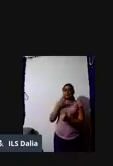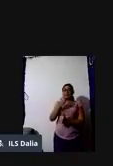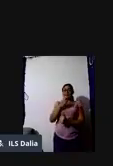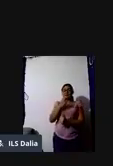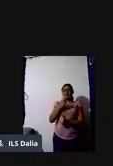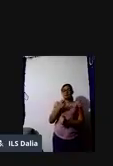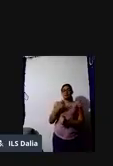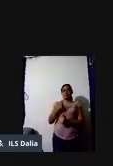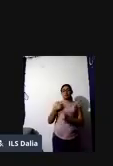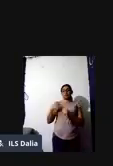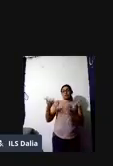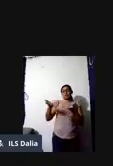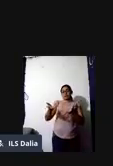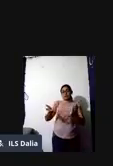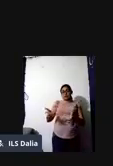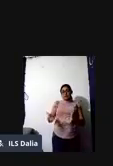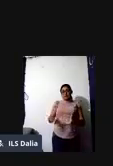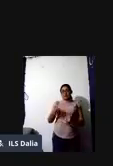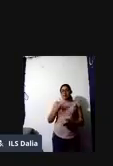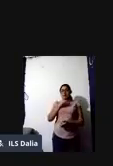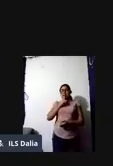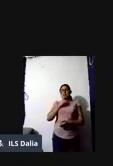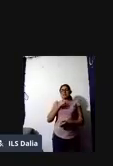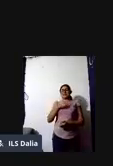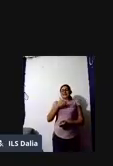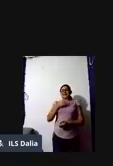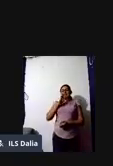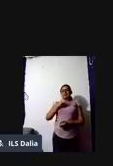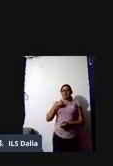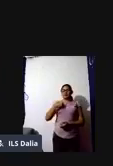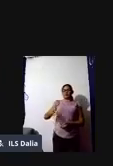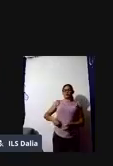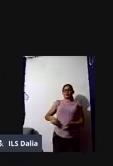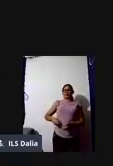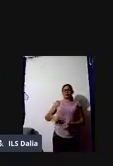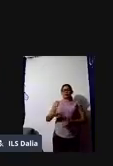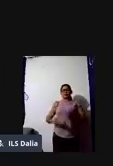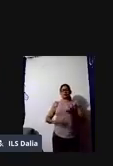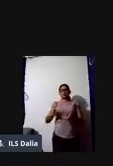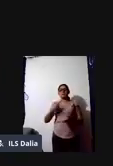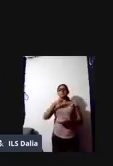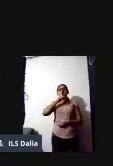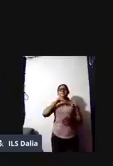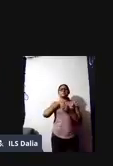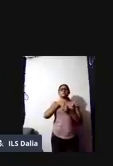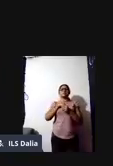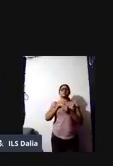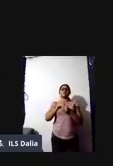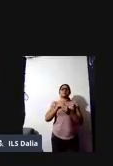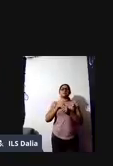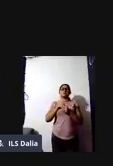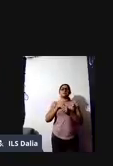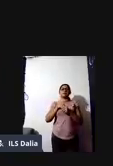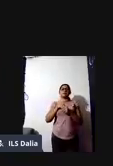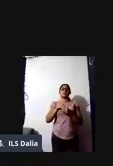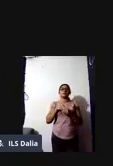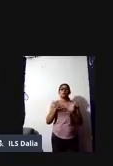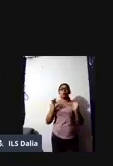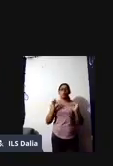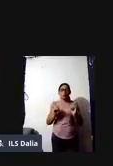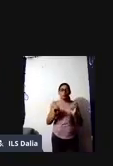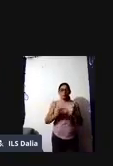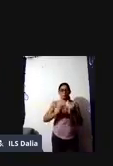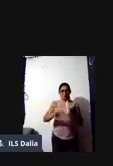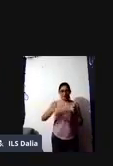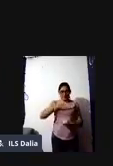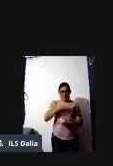lo acumulo, ¿no? O tengo mucha culpa por cómo estoy tratando a mi familia en